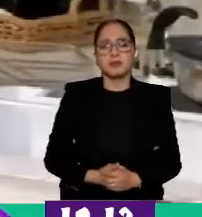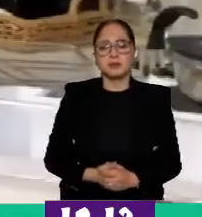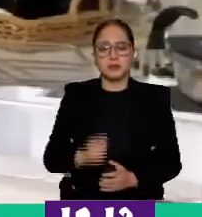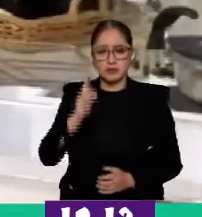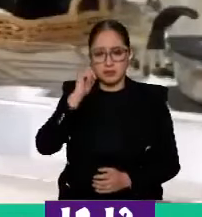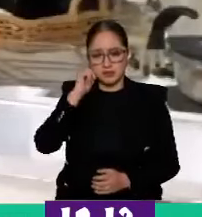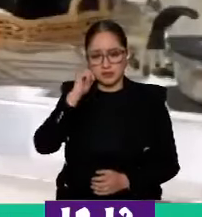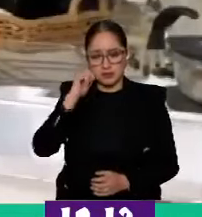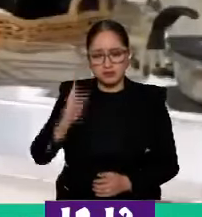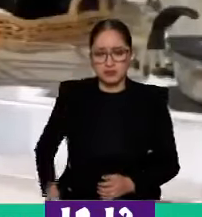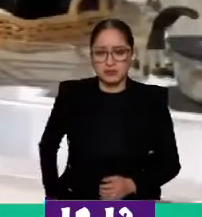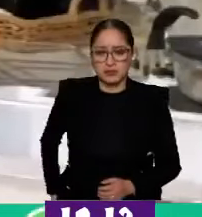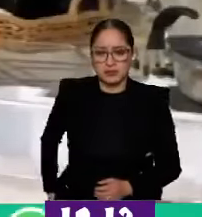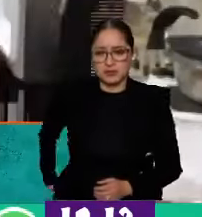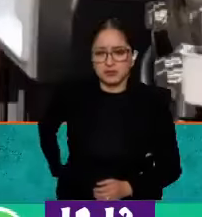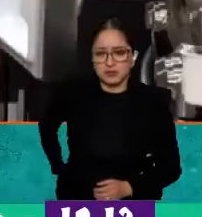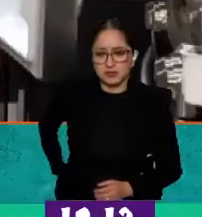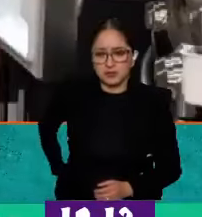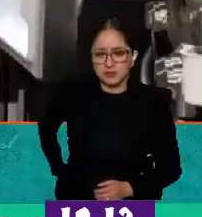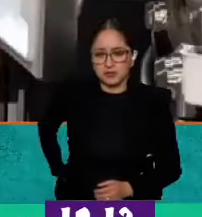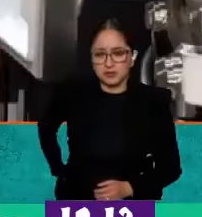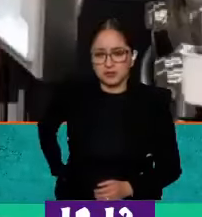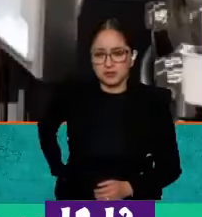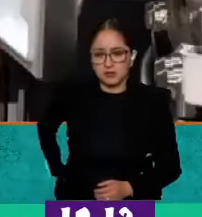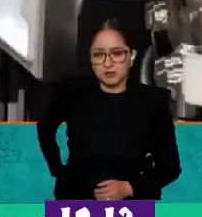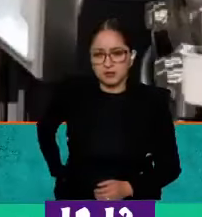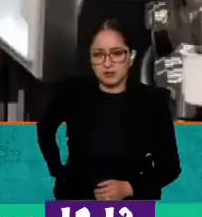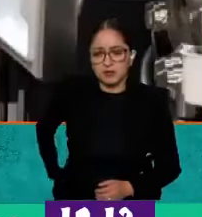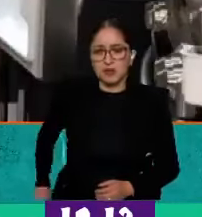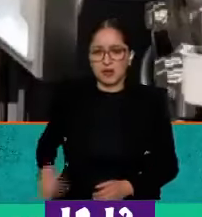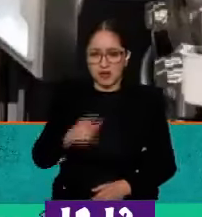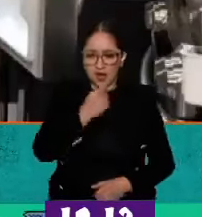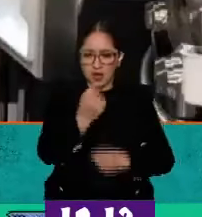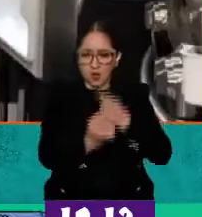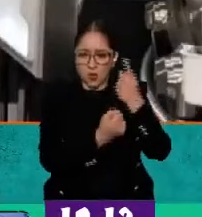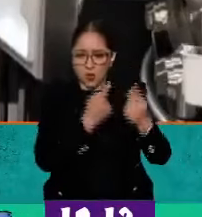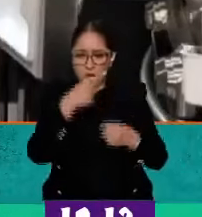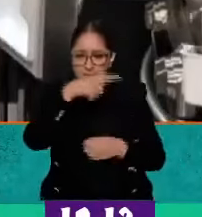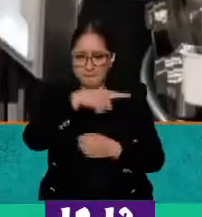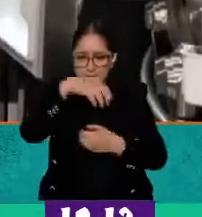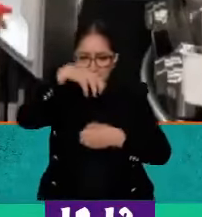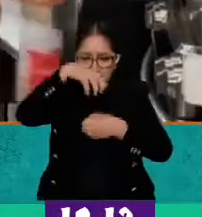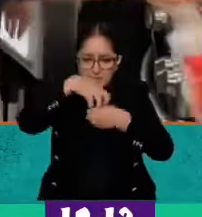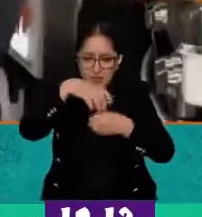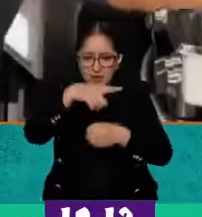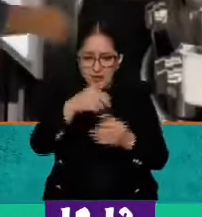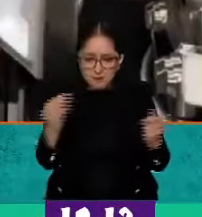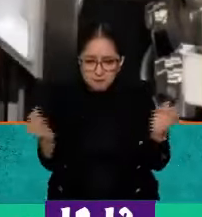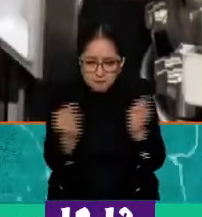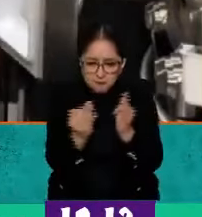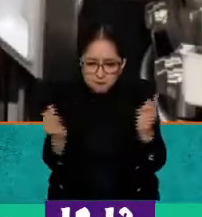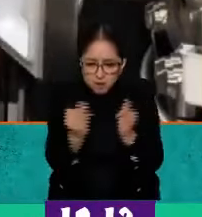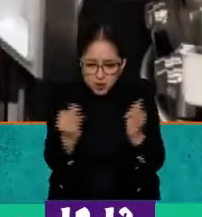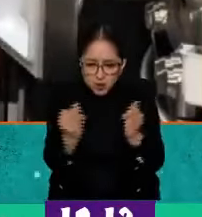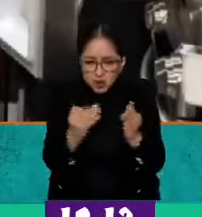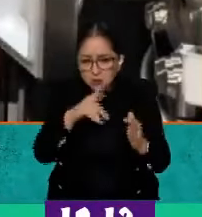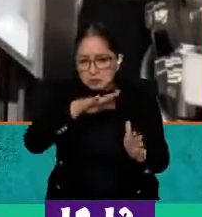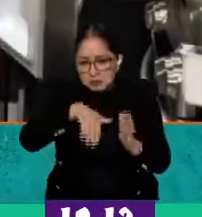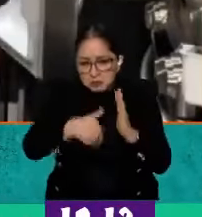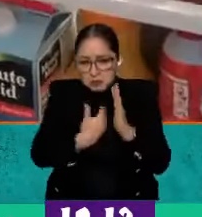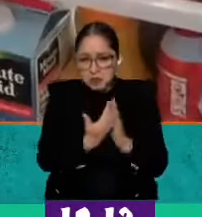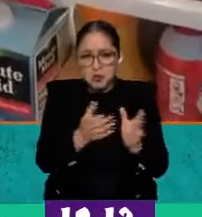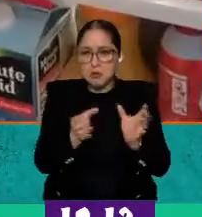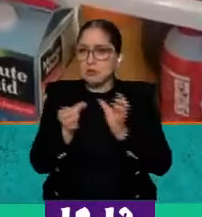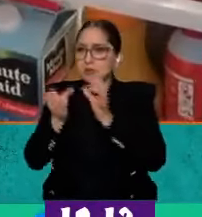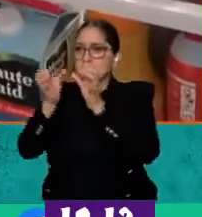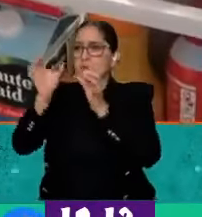casi no se utilizan. Sí. Algunos panquecitos que venden así refrigerados, que va a ser súper, lo pones ahí para el siguiente día y ya se calienta nada